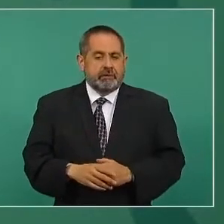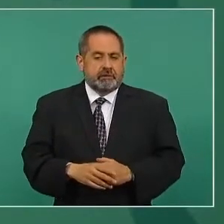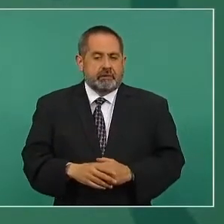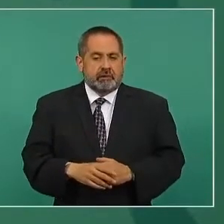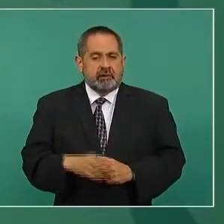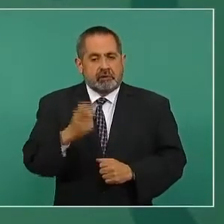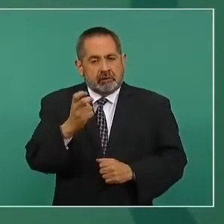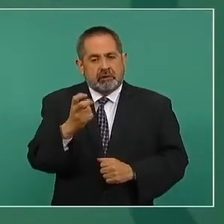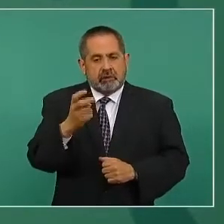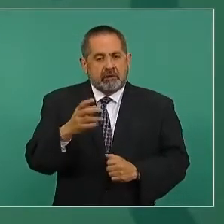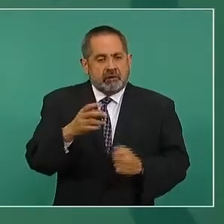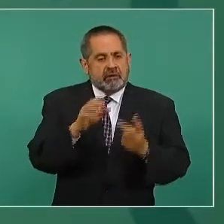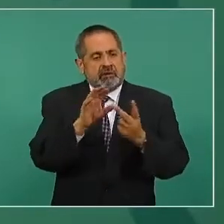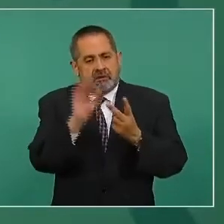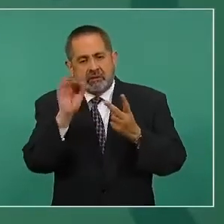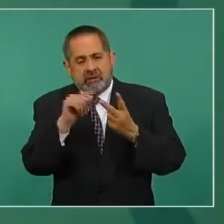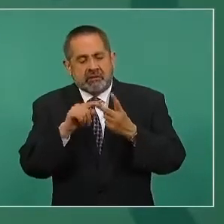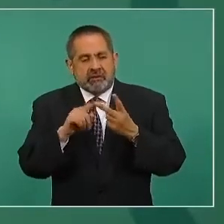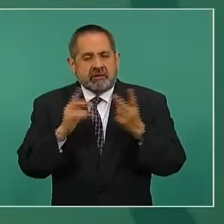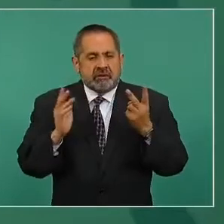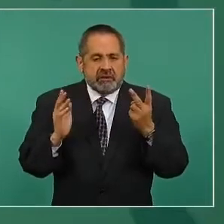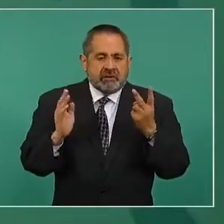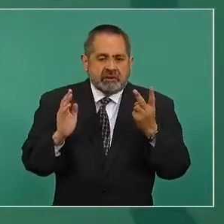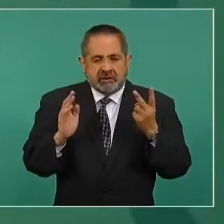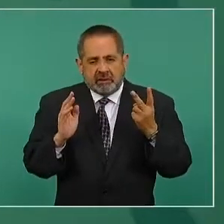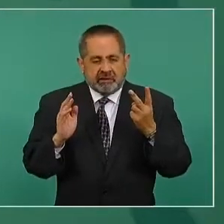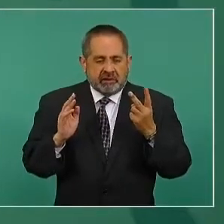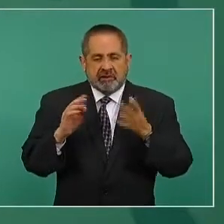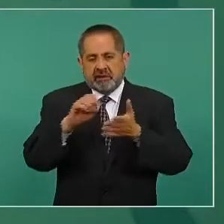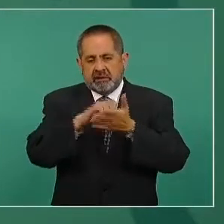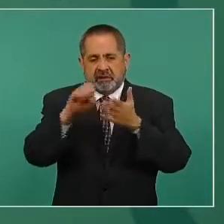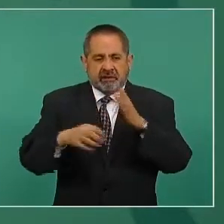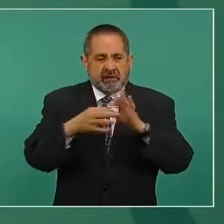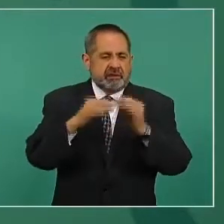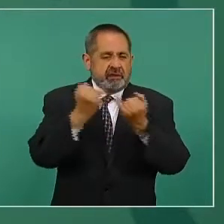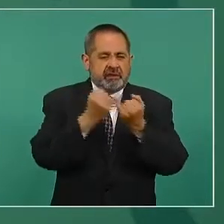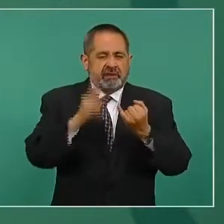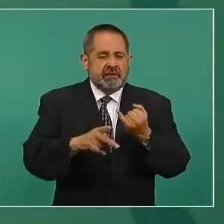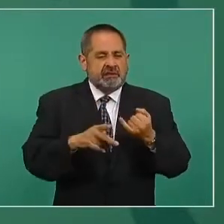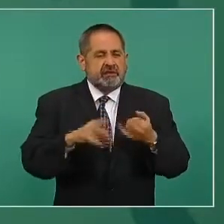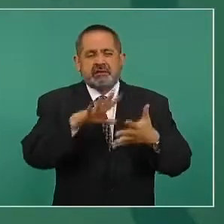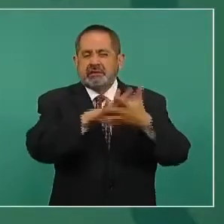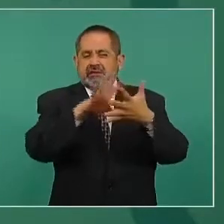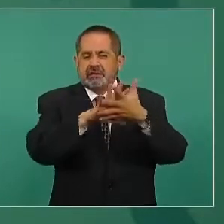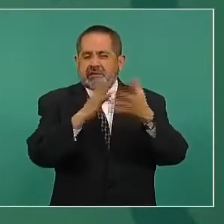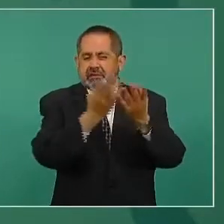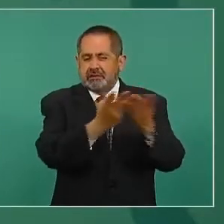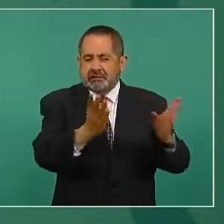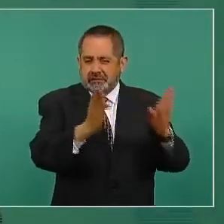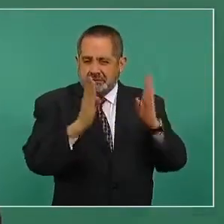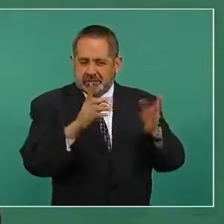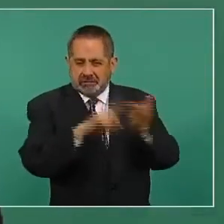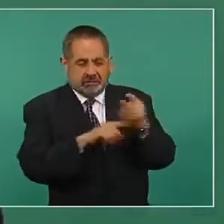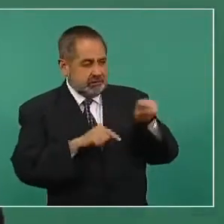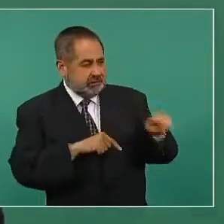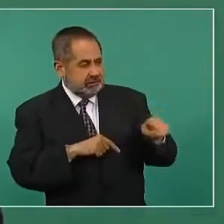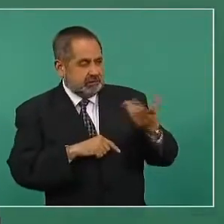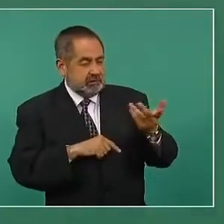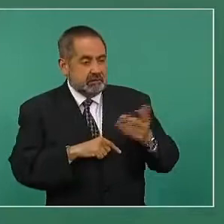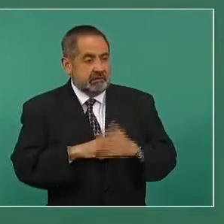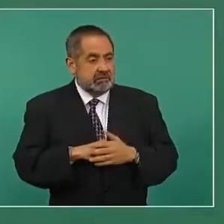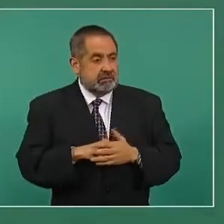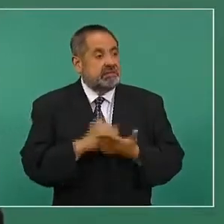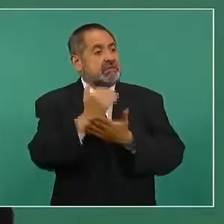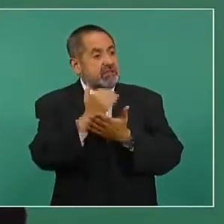Esa es la otra opción, como en el caso de los reclusorios, pues un descuento